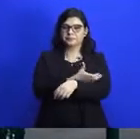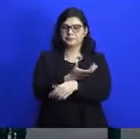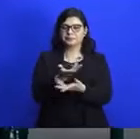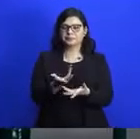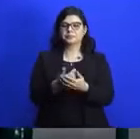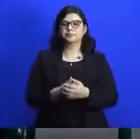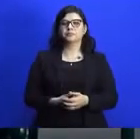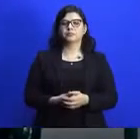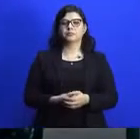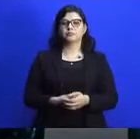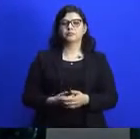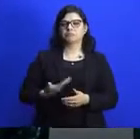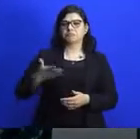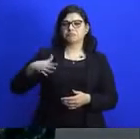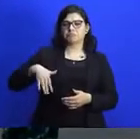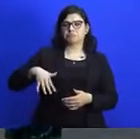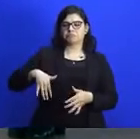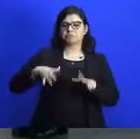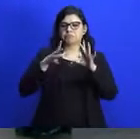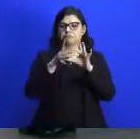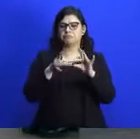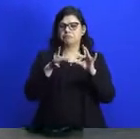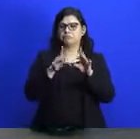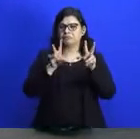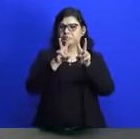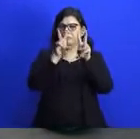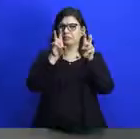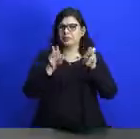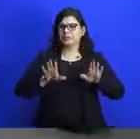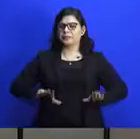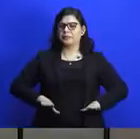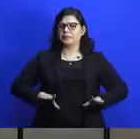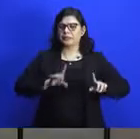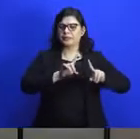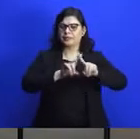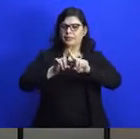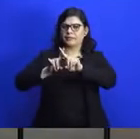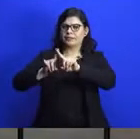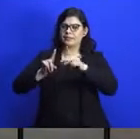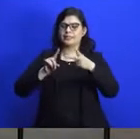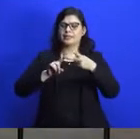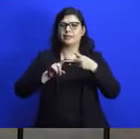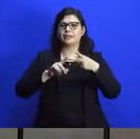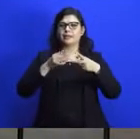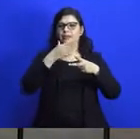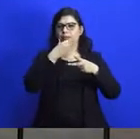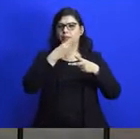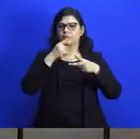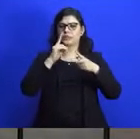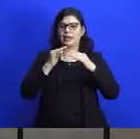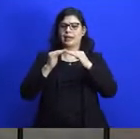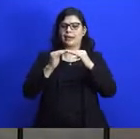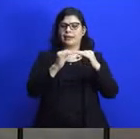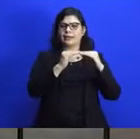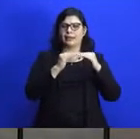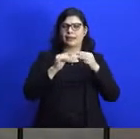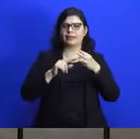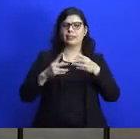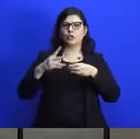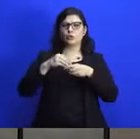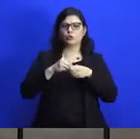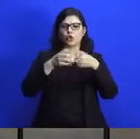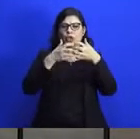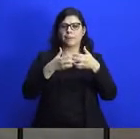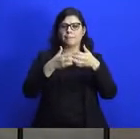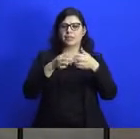Hemos escuchado recién cómo vivimos la cultura de diversidad, equidad e inclusión dentro de la compañía,